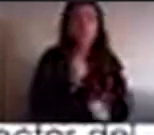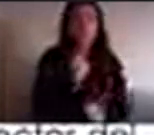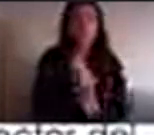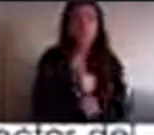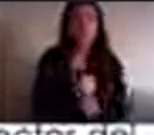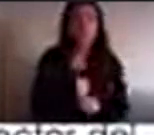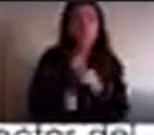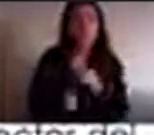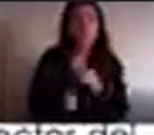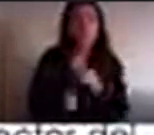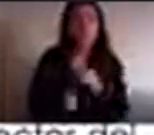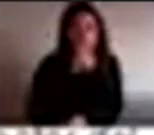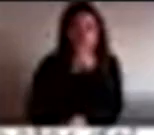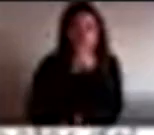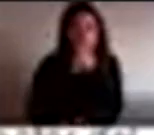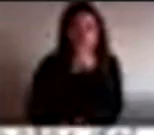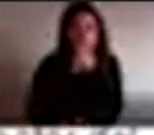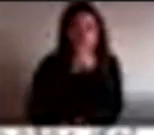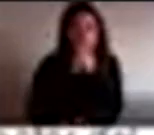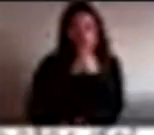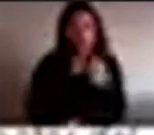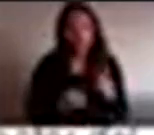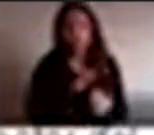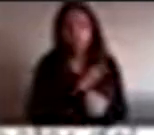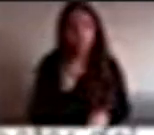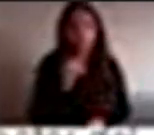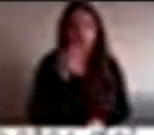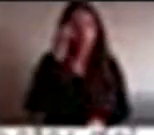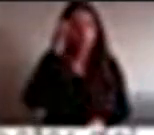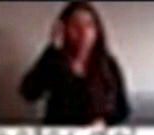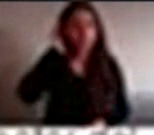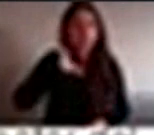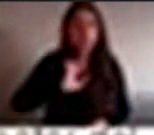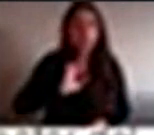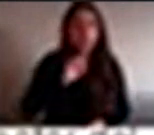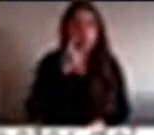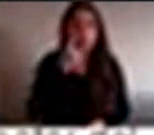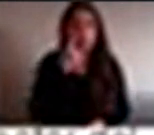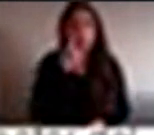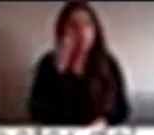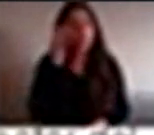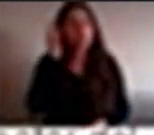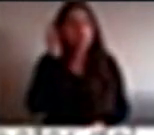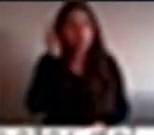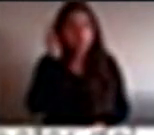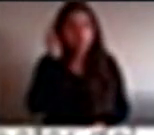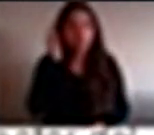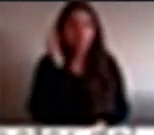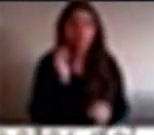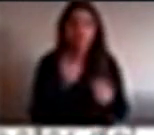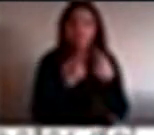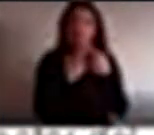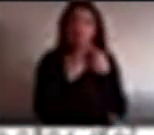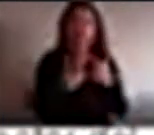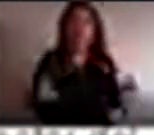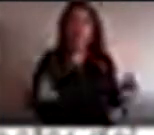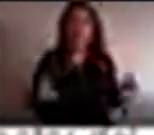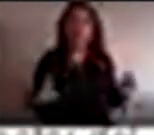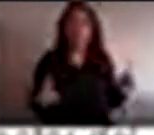Bueno, aquí tenemos el desglose por género, que como bien pueden ustedes ver, continuamos con la misma